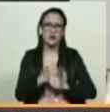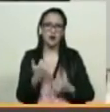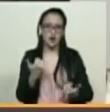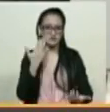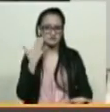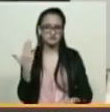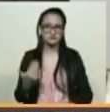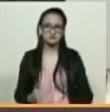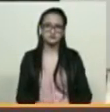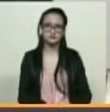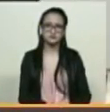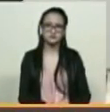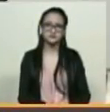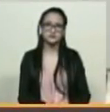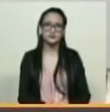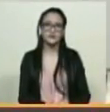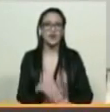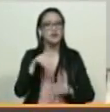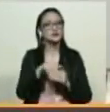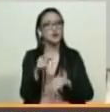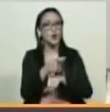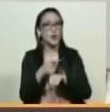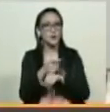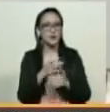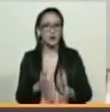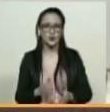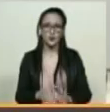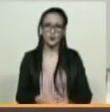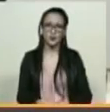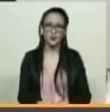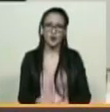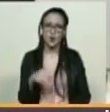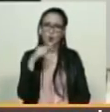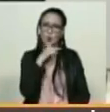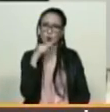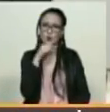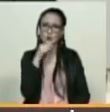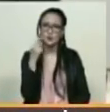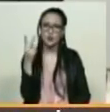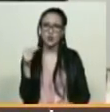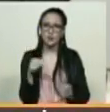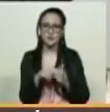pasando. Elecciones de gobernadores en octubre del